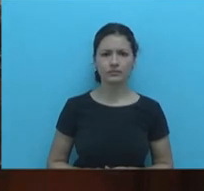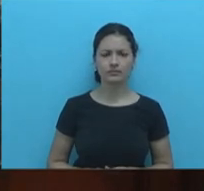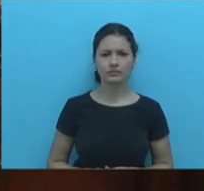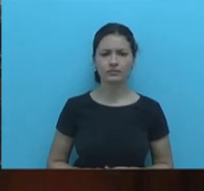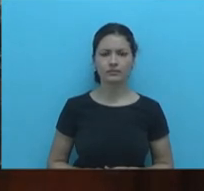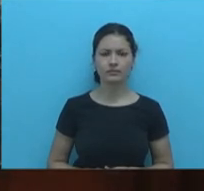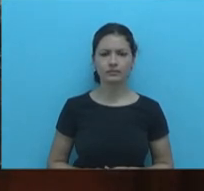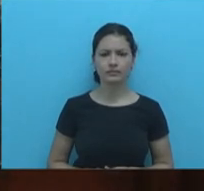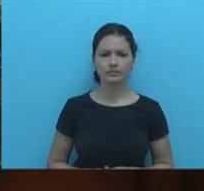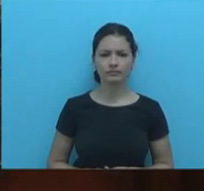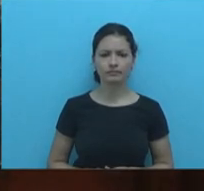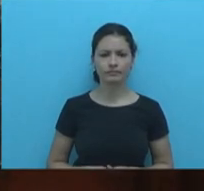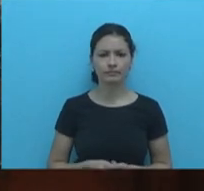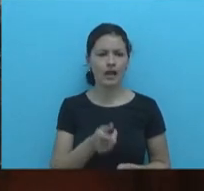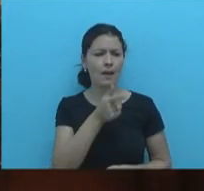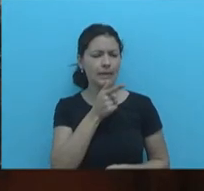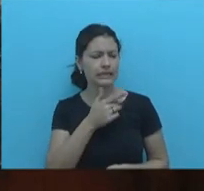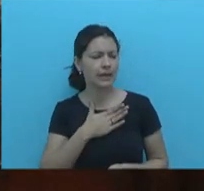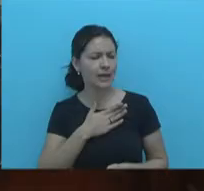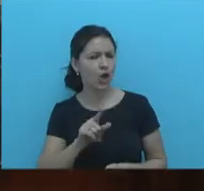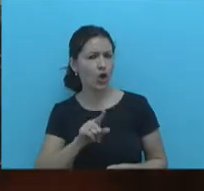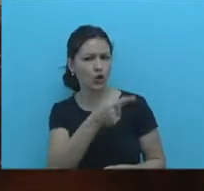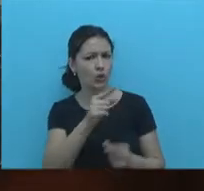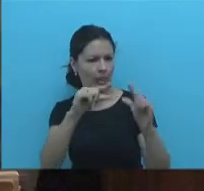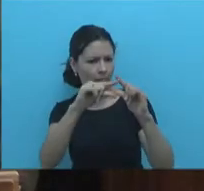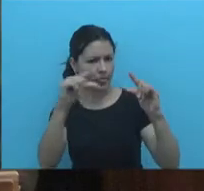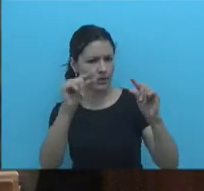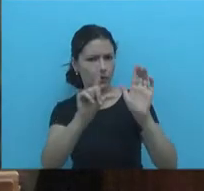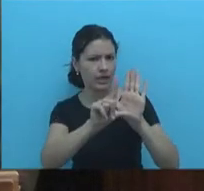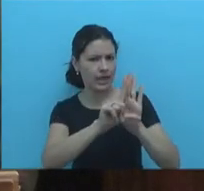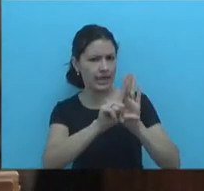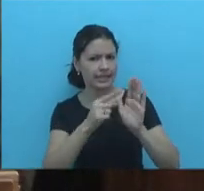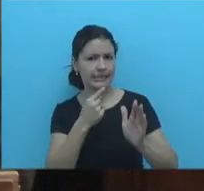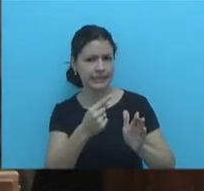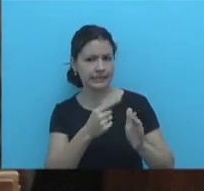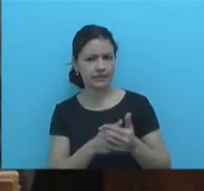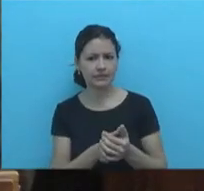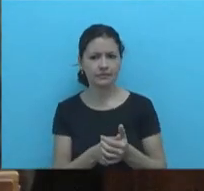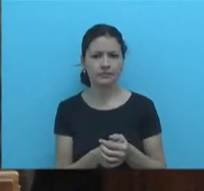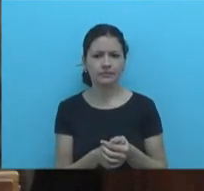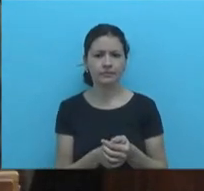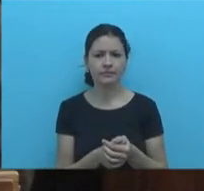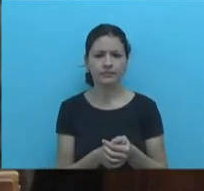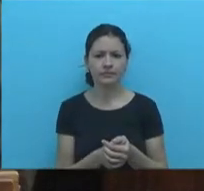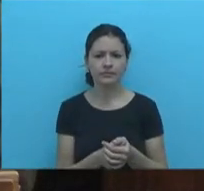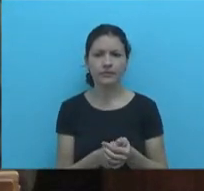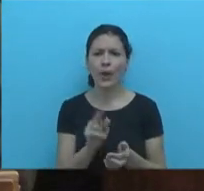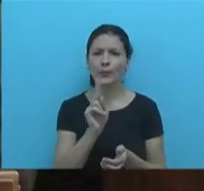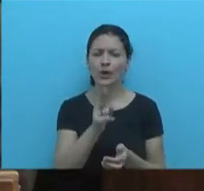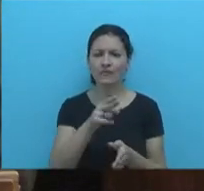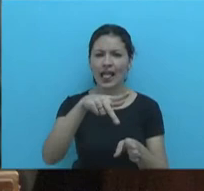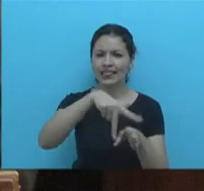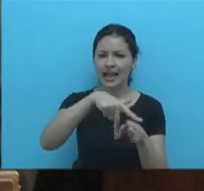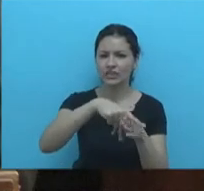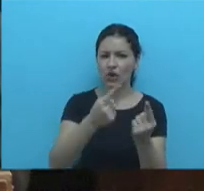Creo que hay una contradicción en el título de la ley, porque dice prohibido la tracción a sangre.